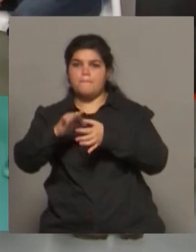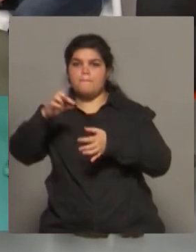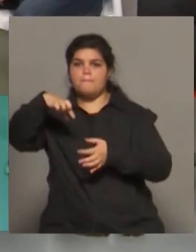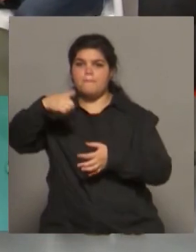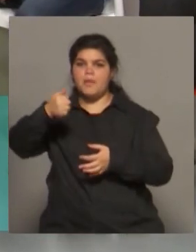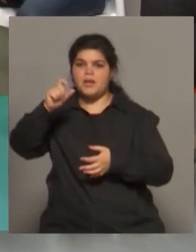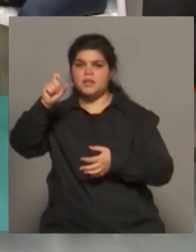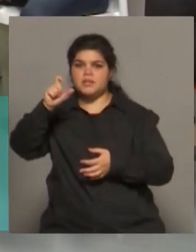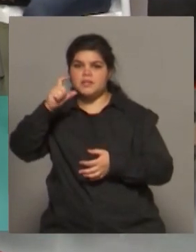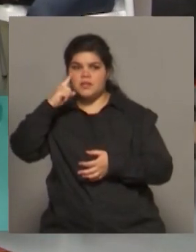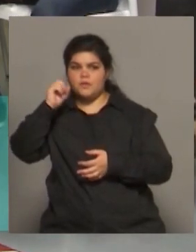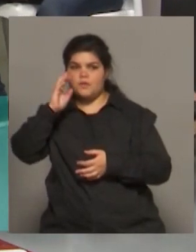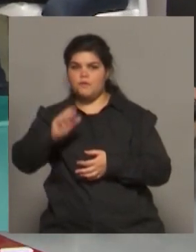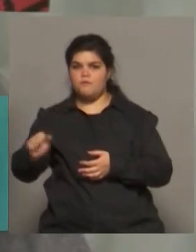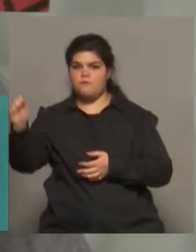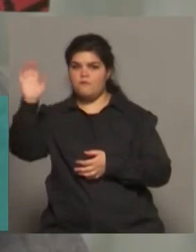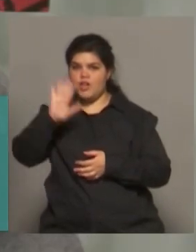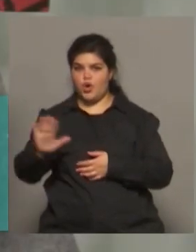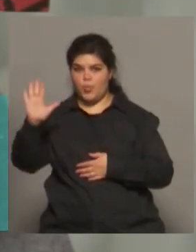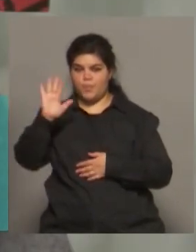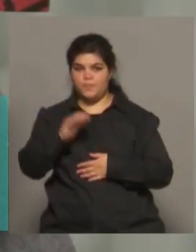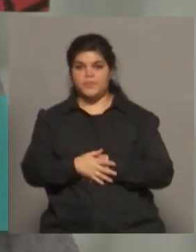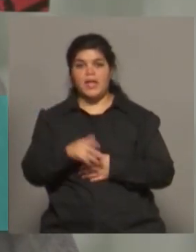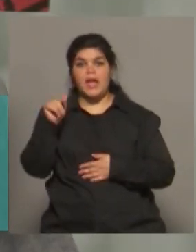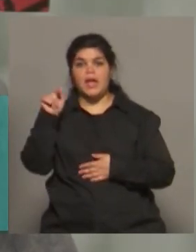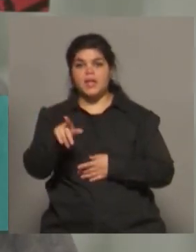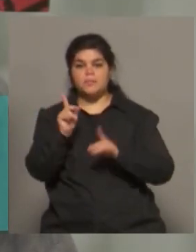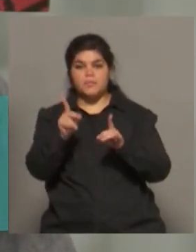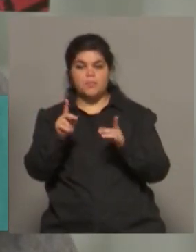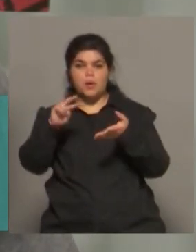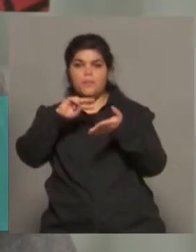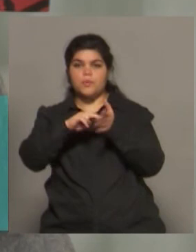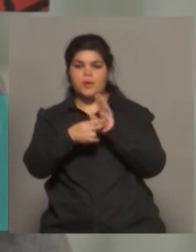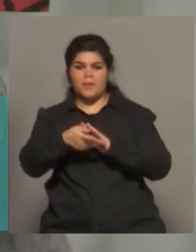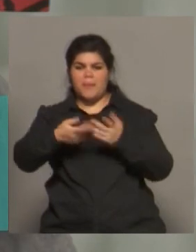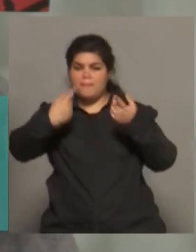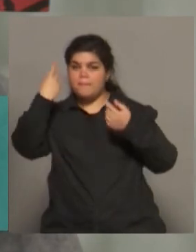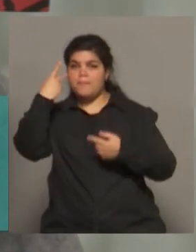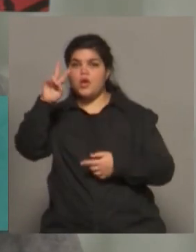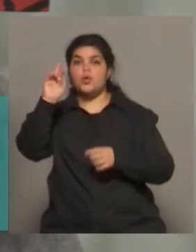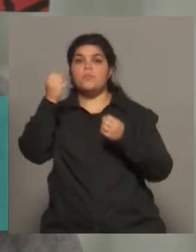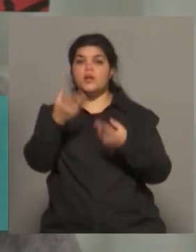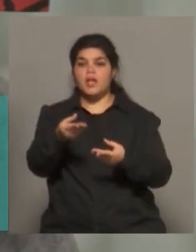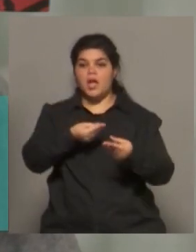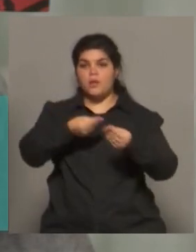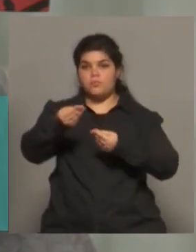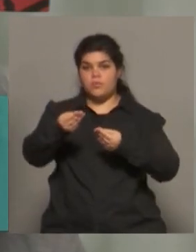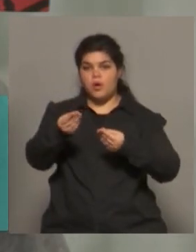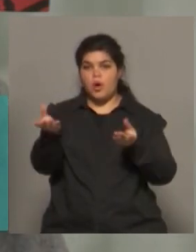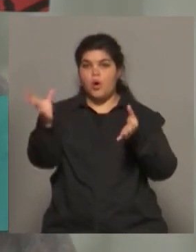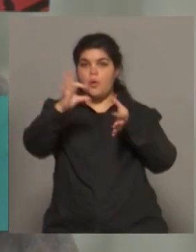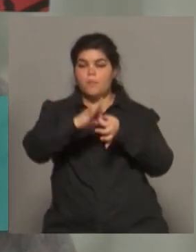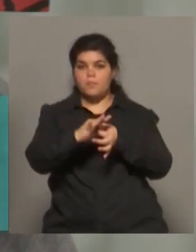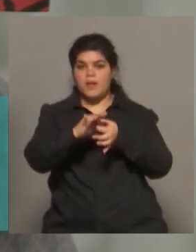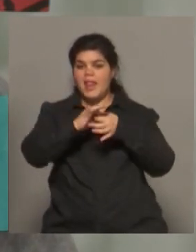un tanto, eso ya es mucho más engorroso, mucho más problemático, porque significaría establecer vínculos comerciales, liberalizar